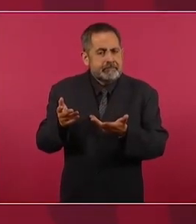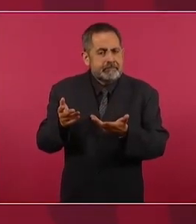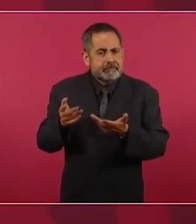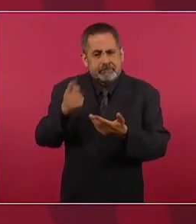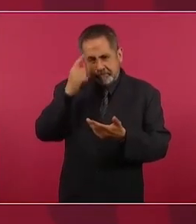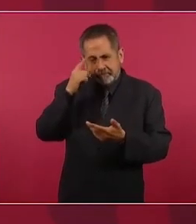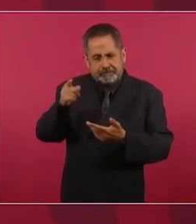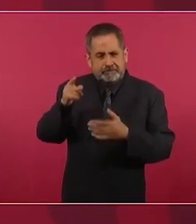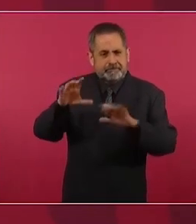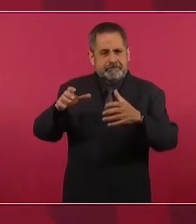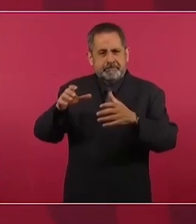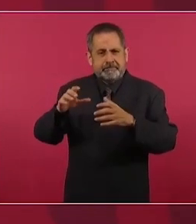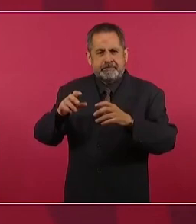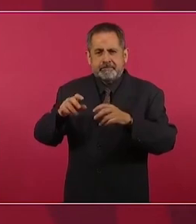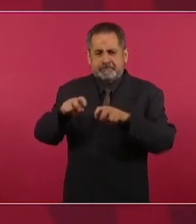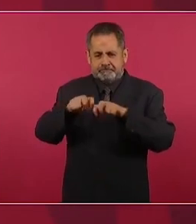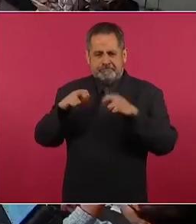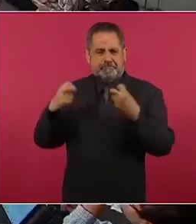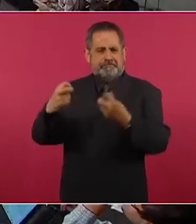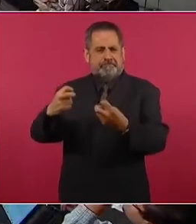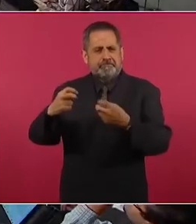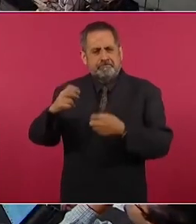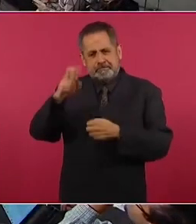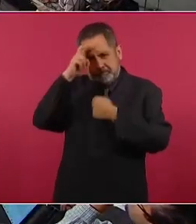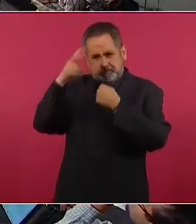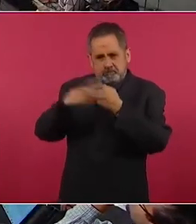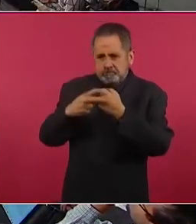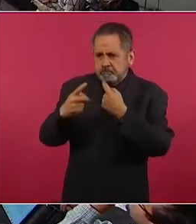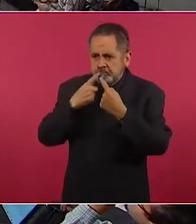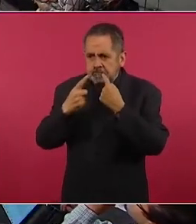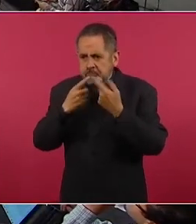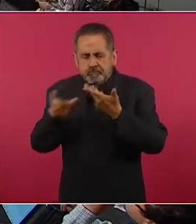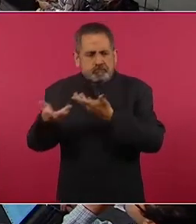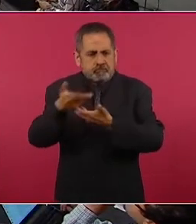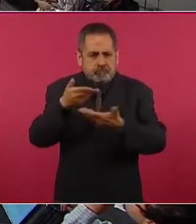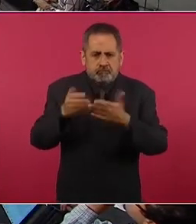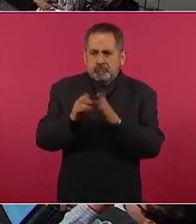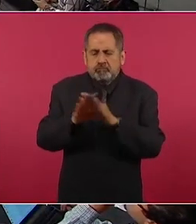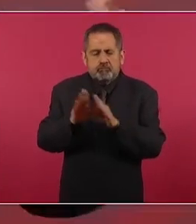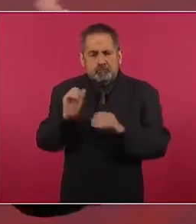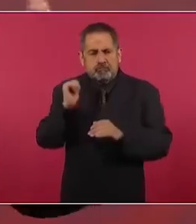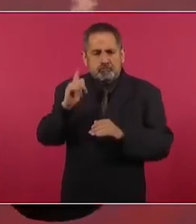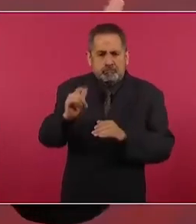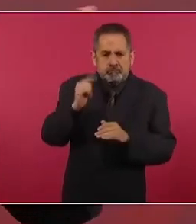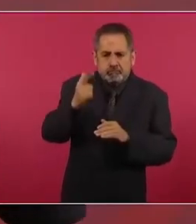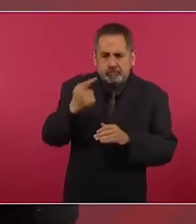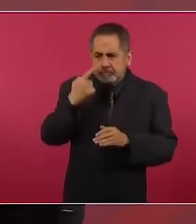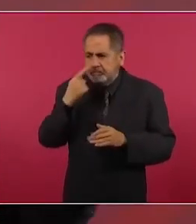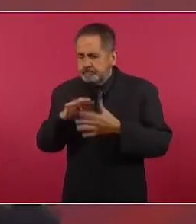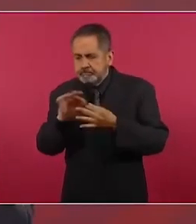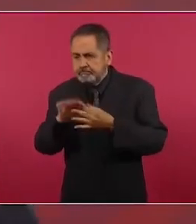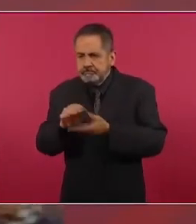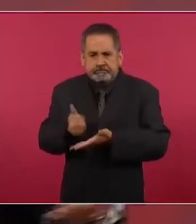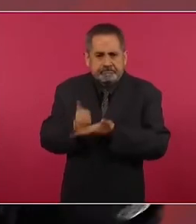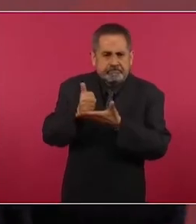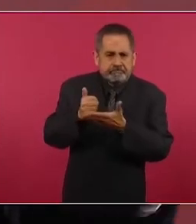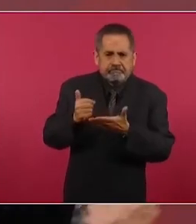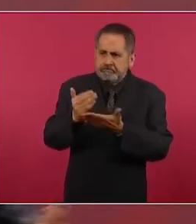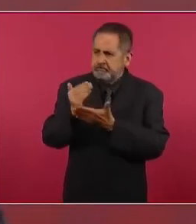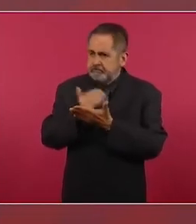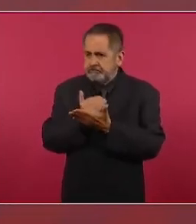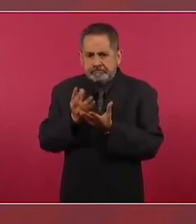y el Parlamento Europeo de estar buscando formas para